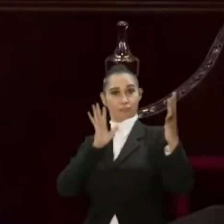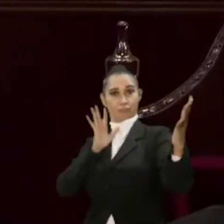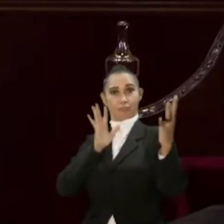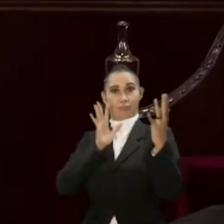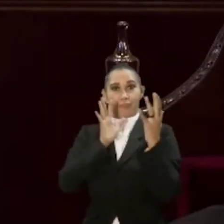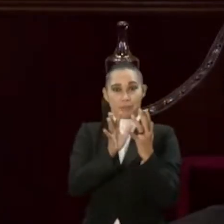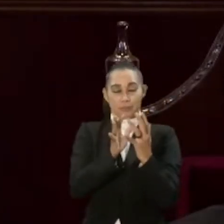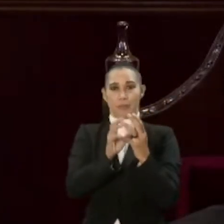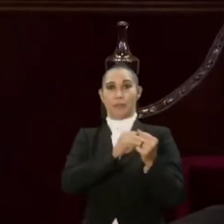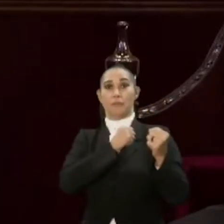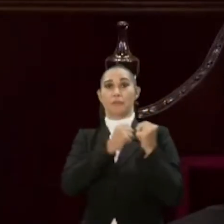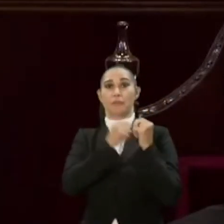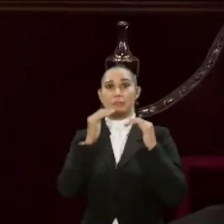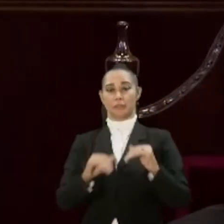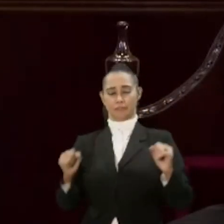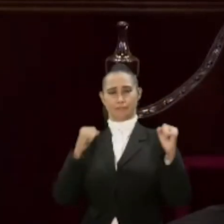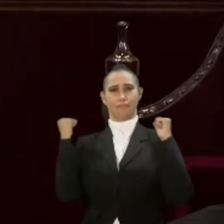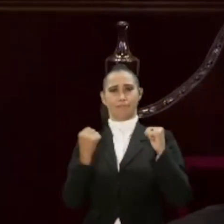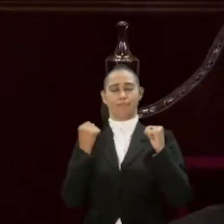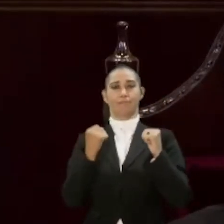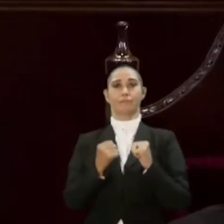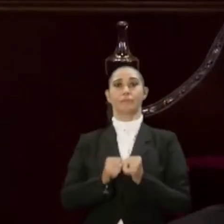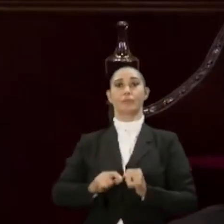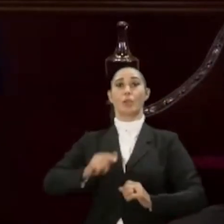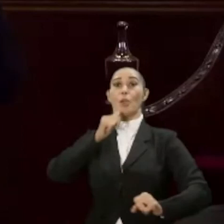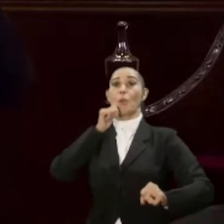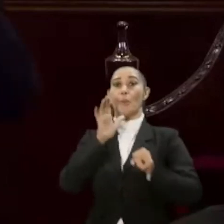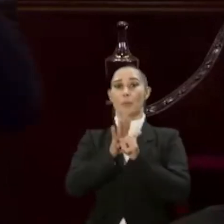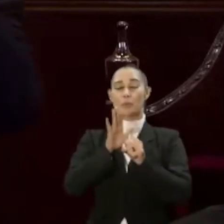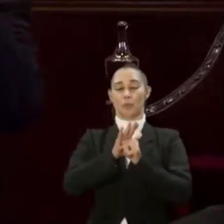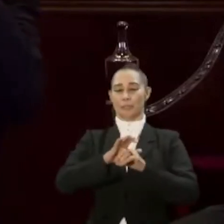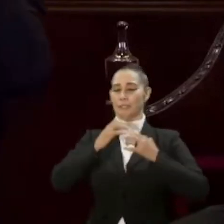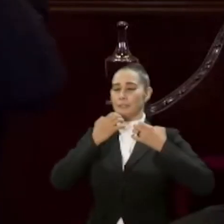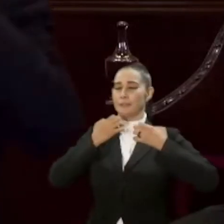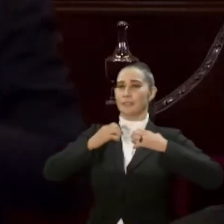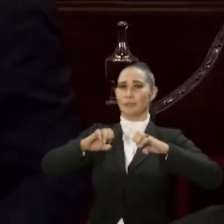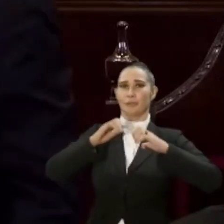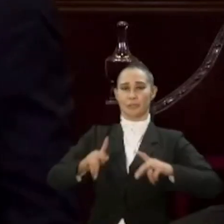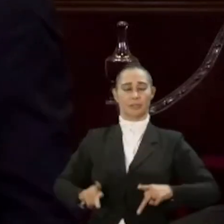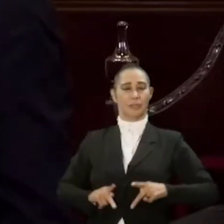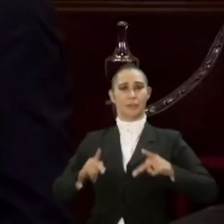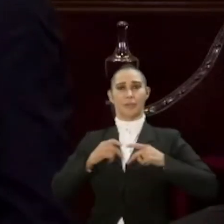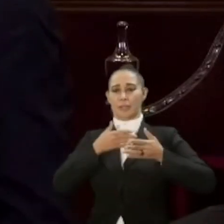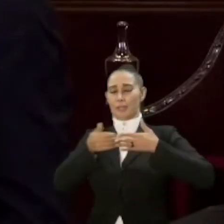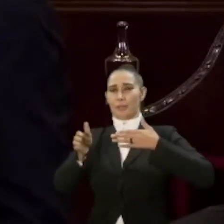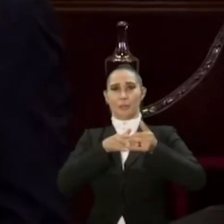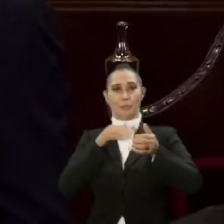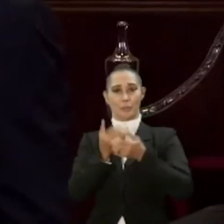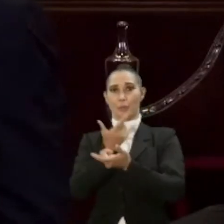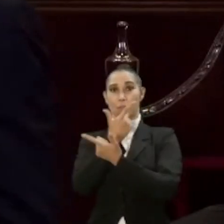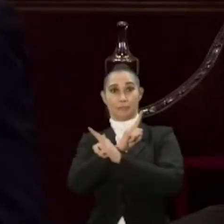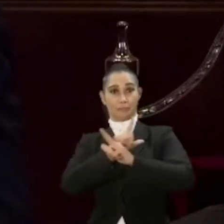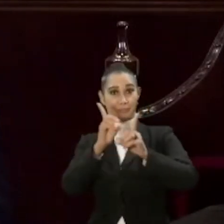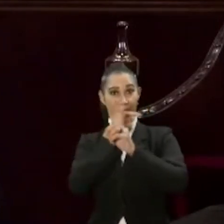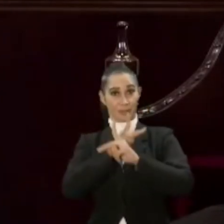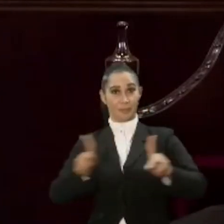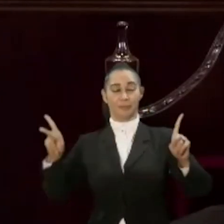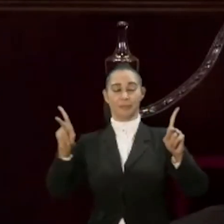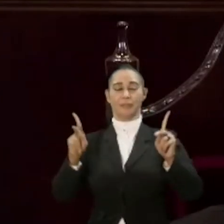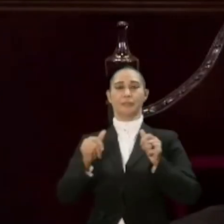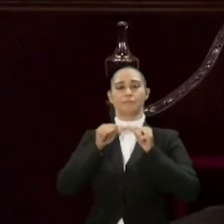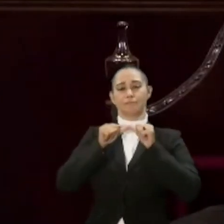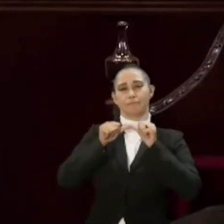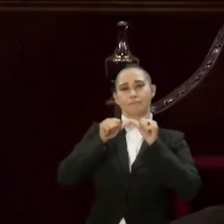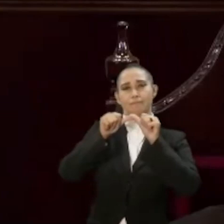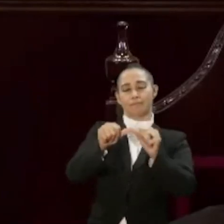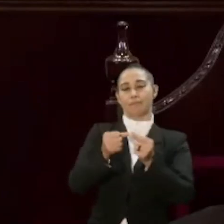enfrentar fuerzas mayores y poderosas, comprometidos en sacrificar vidas y bienes por la causa de la patria, perseverantes